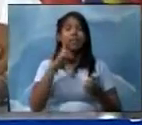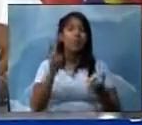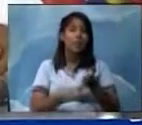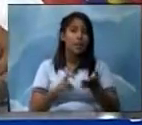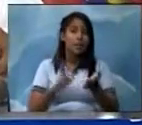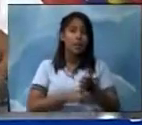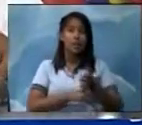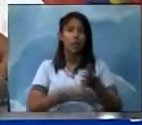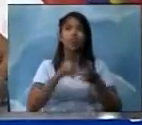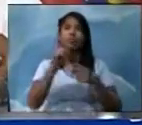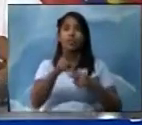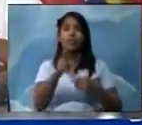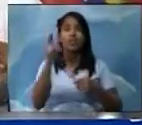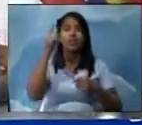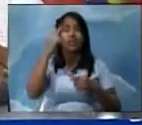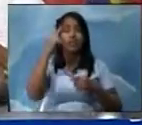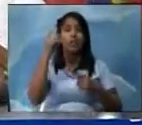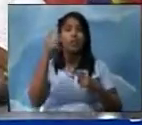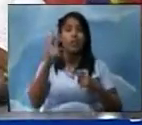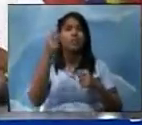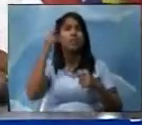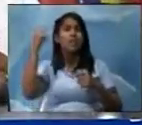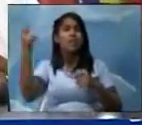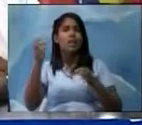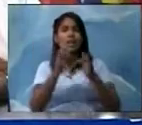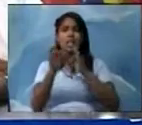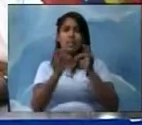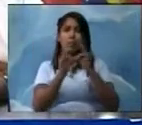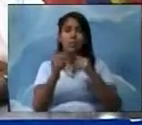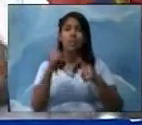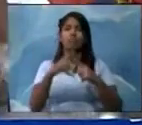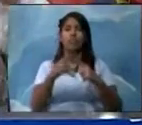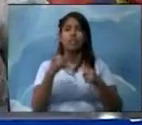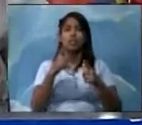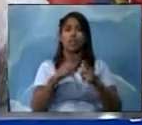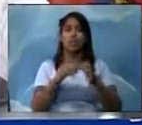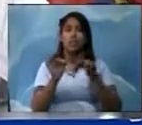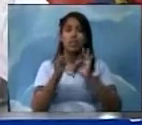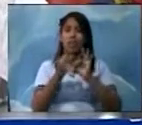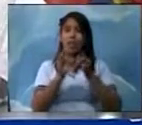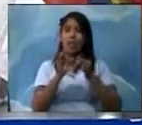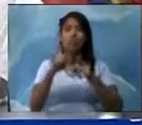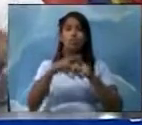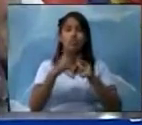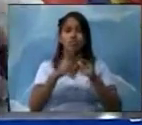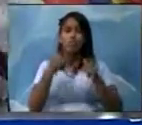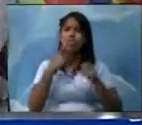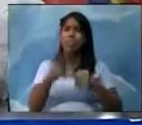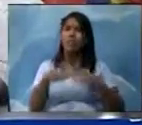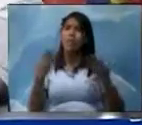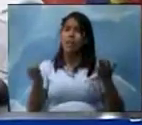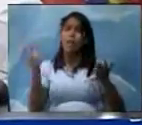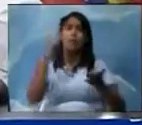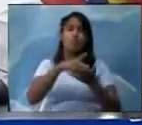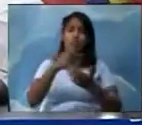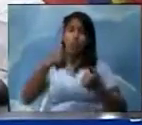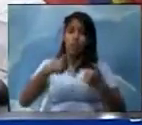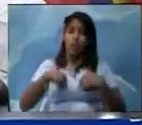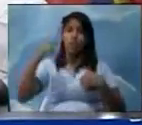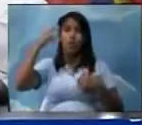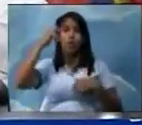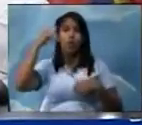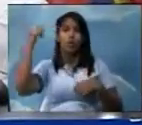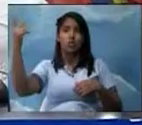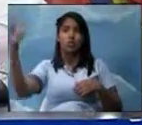ustedes saben adivinar entonces echen para adelante díganme qué fue lo que